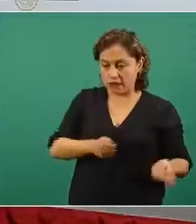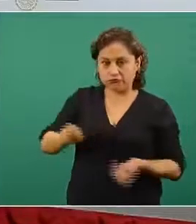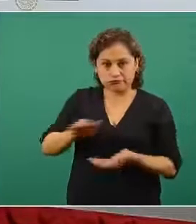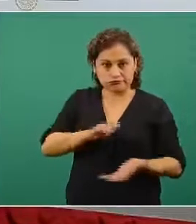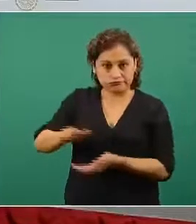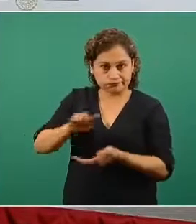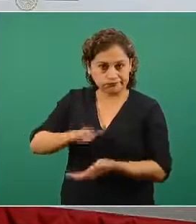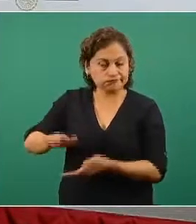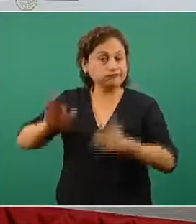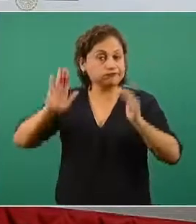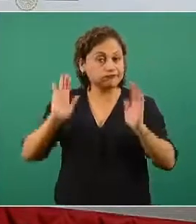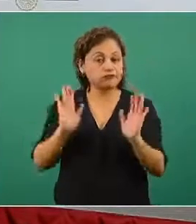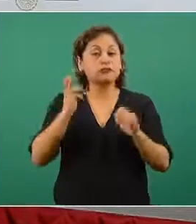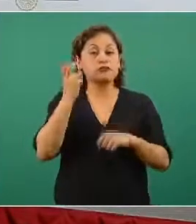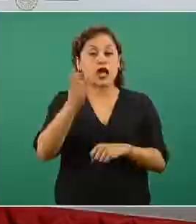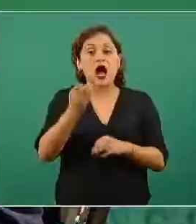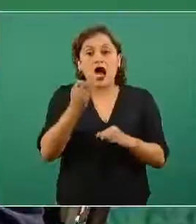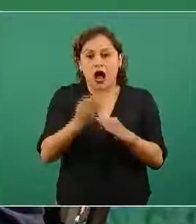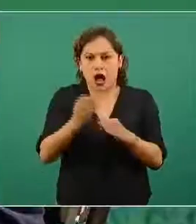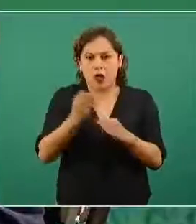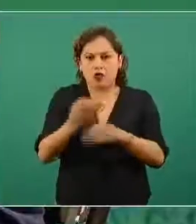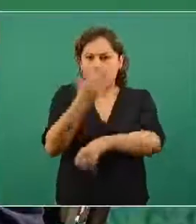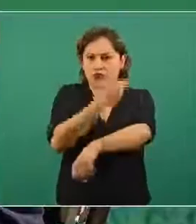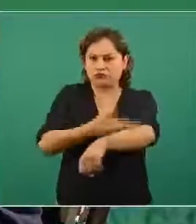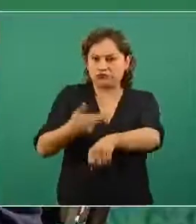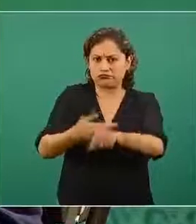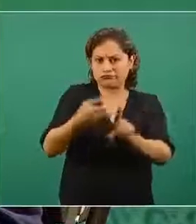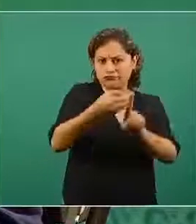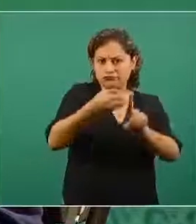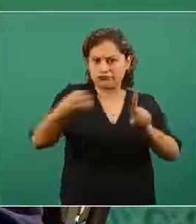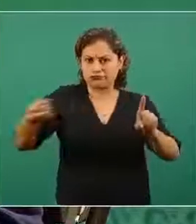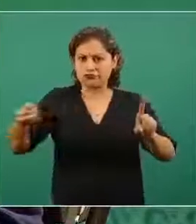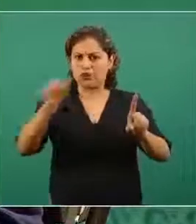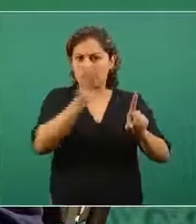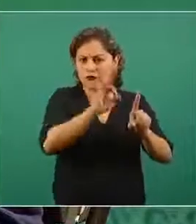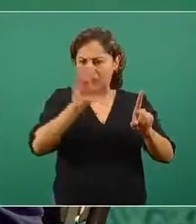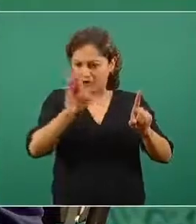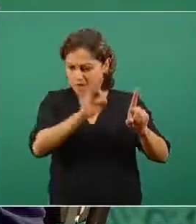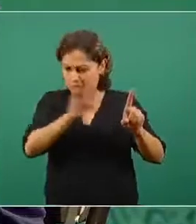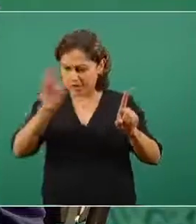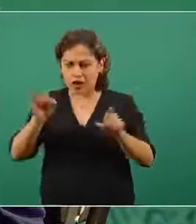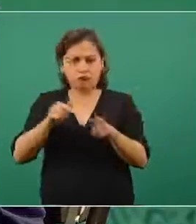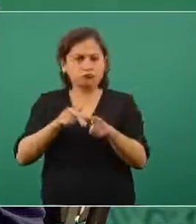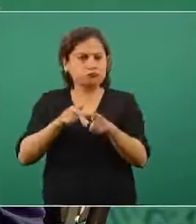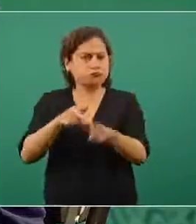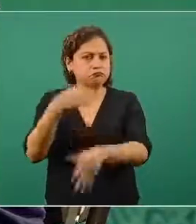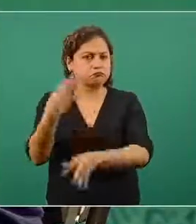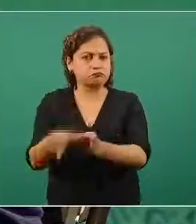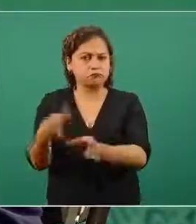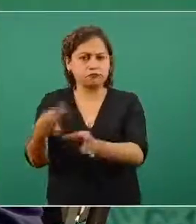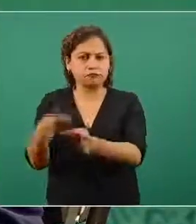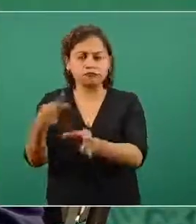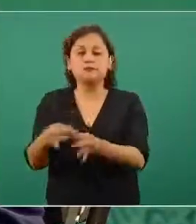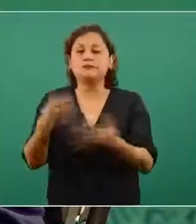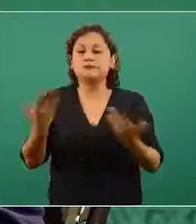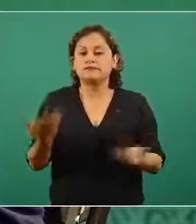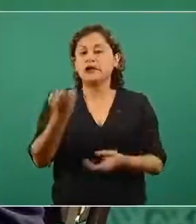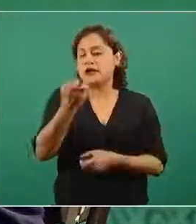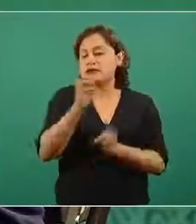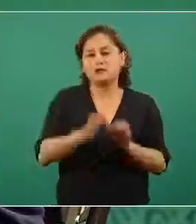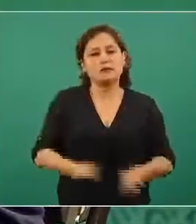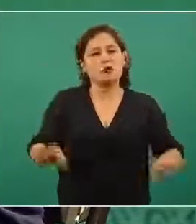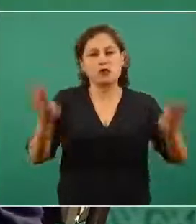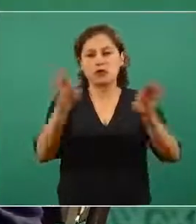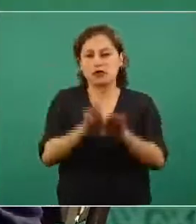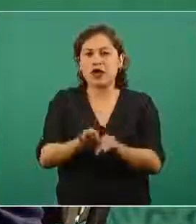este momento está cumpliéndose con el cronograma. De hecho, el primer paso era precisamente que llegara esta vacuna a